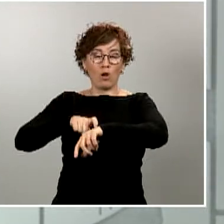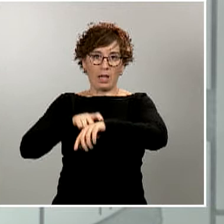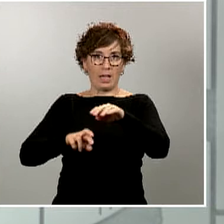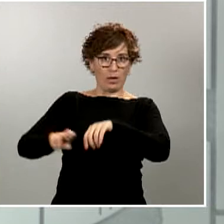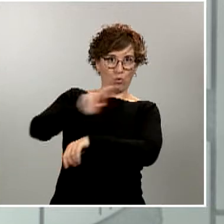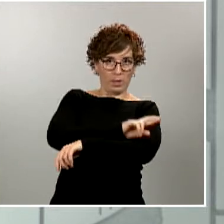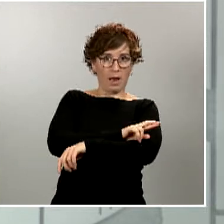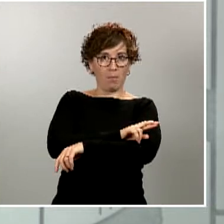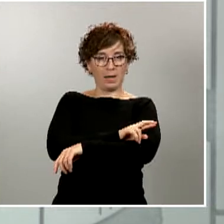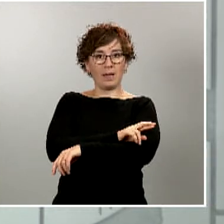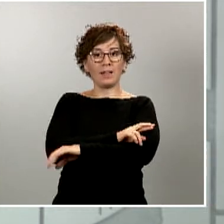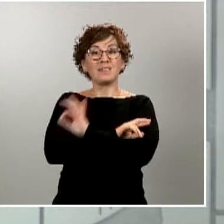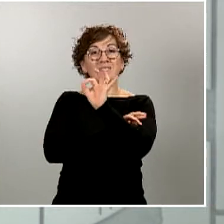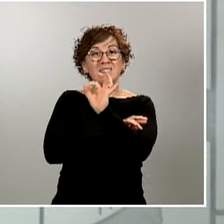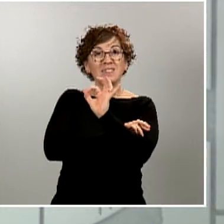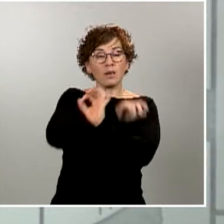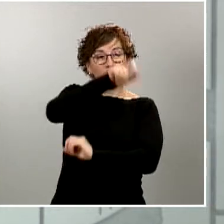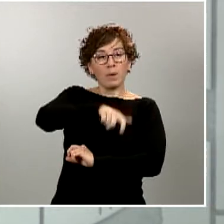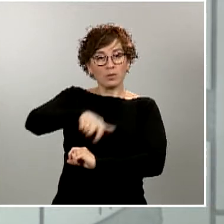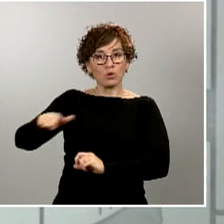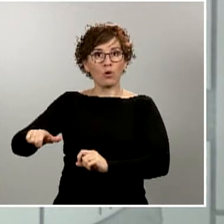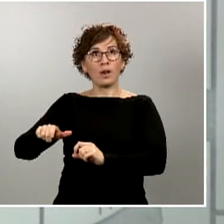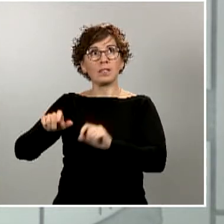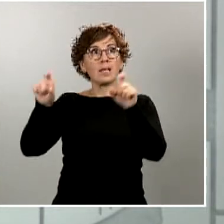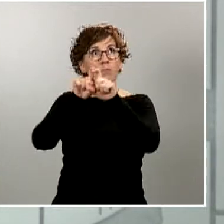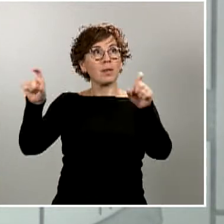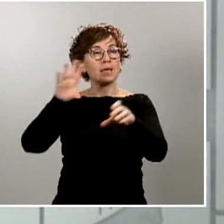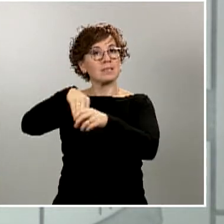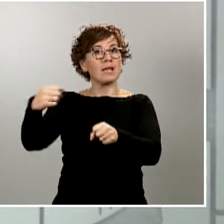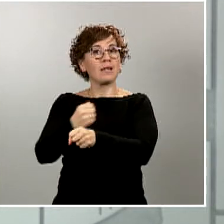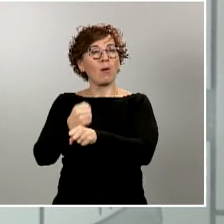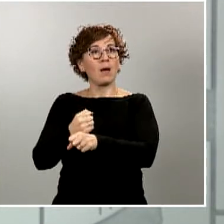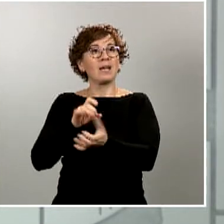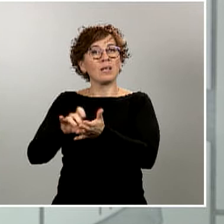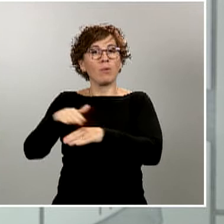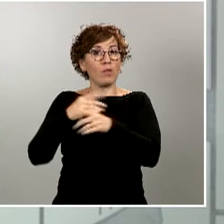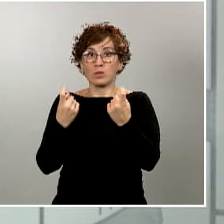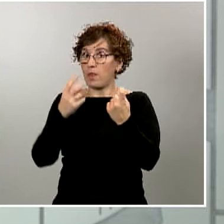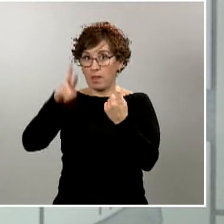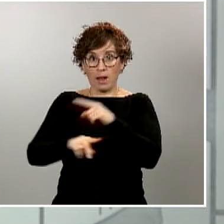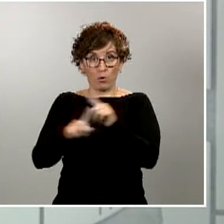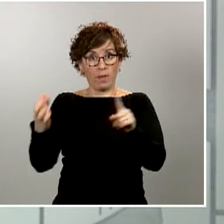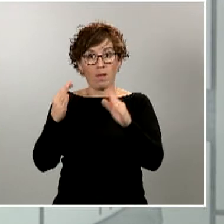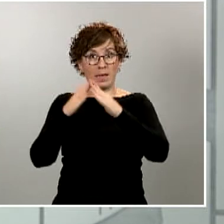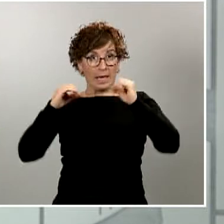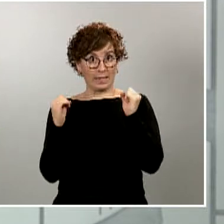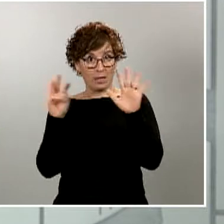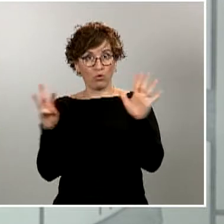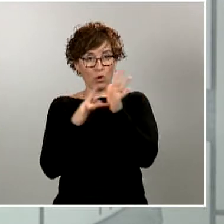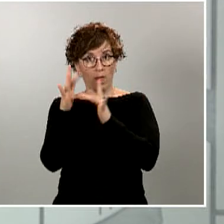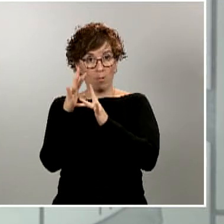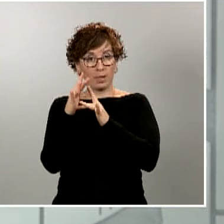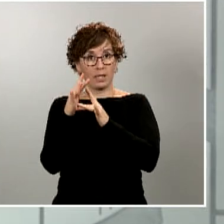formaran parte de empresas que constituyeran servicios esenciales, pues tenían que quedarse en casa hasta el día 8 de abril. Este Real Decreto vence el día 8 de